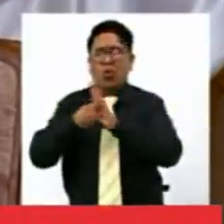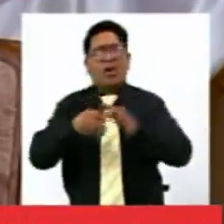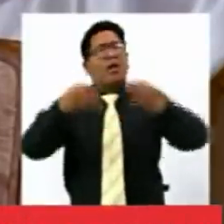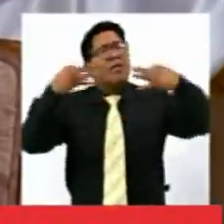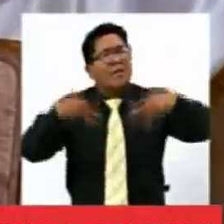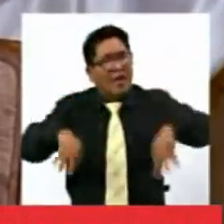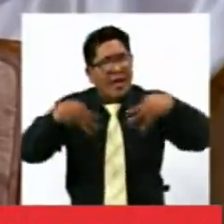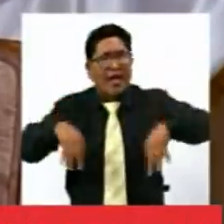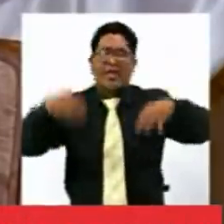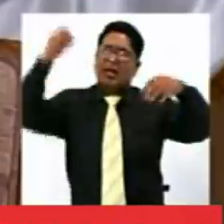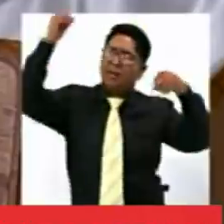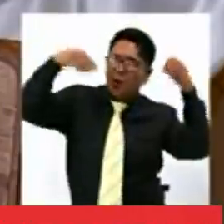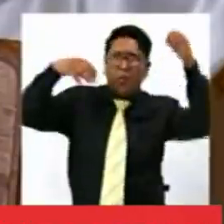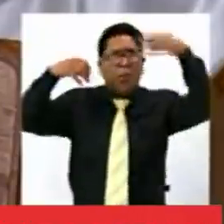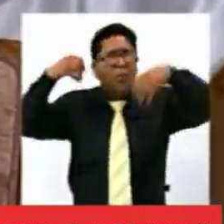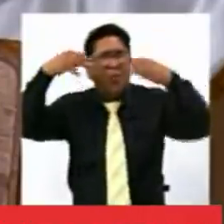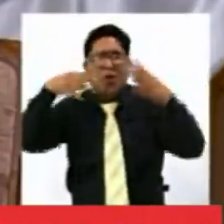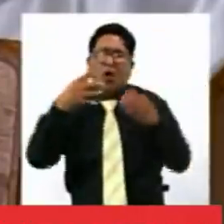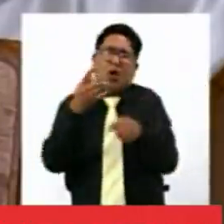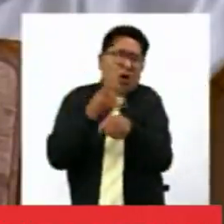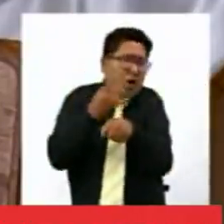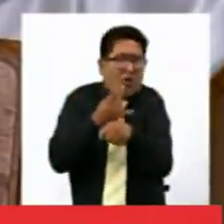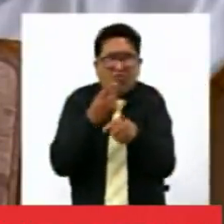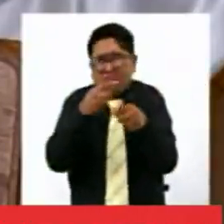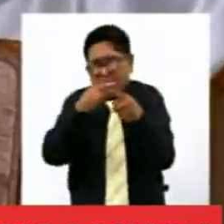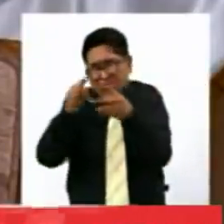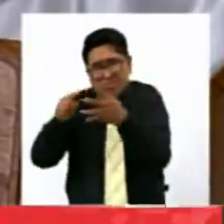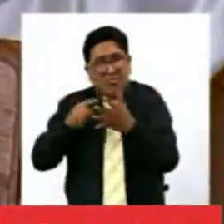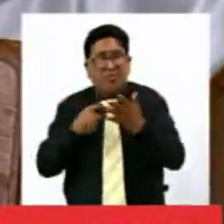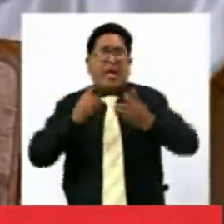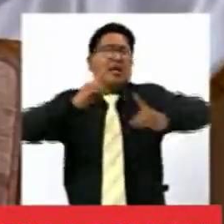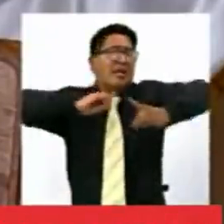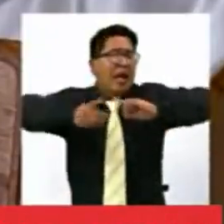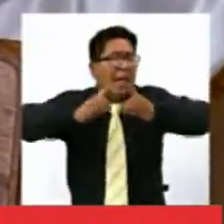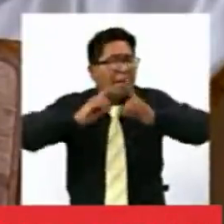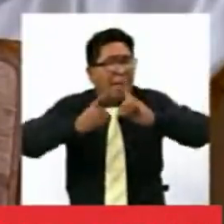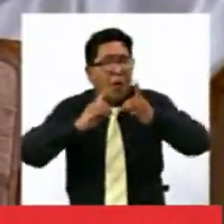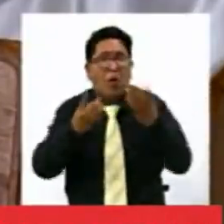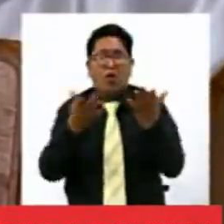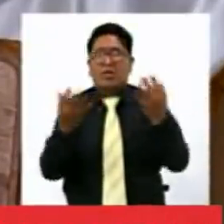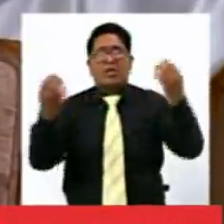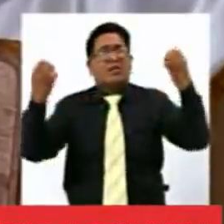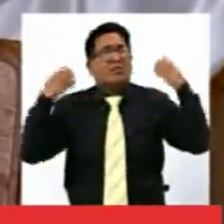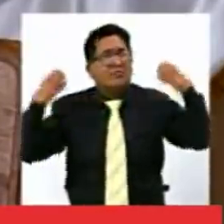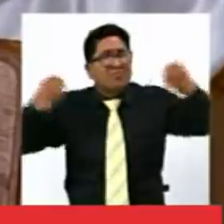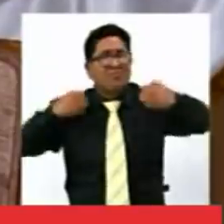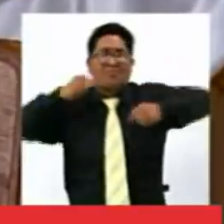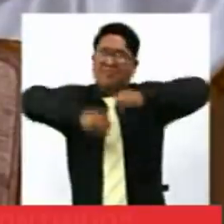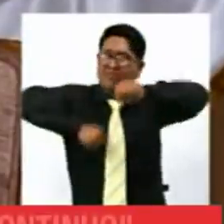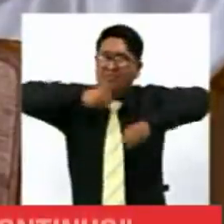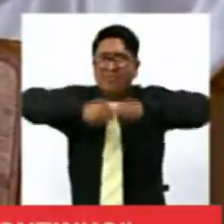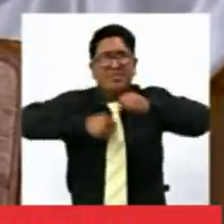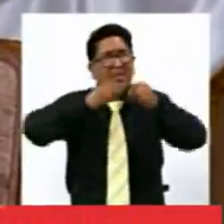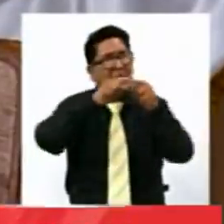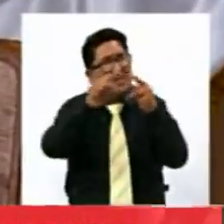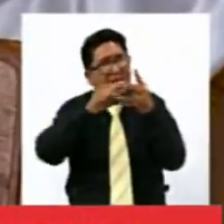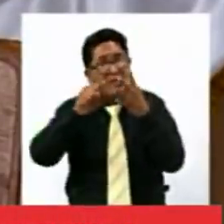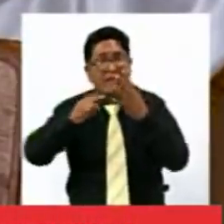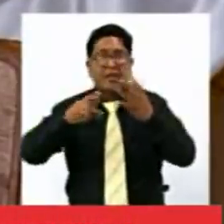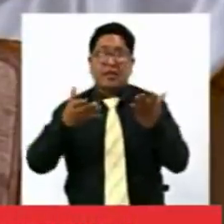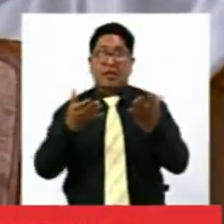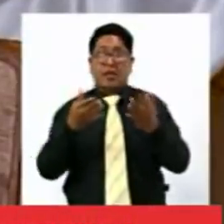discotecas bares cines eventos deportivos masivos gimnasio parques de diversiones y